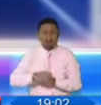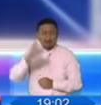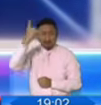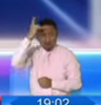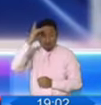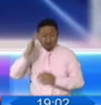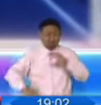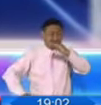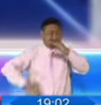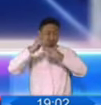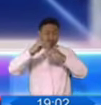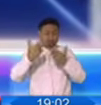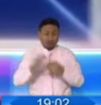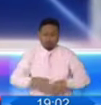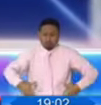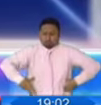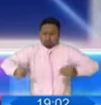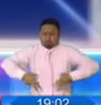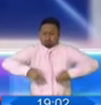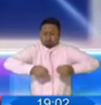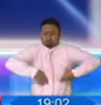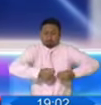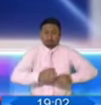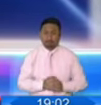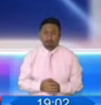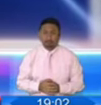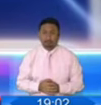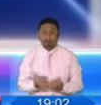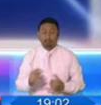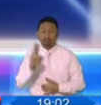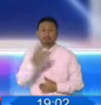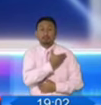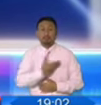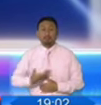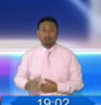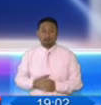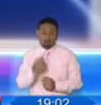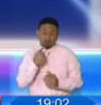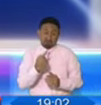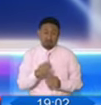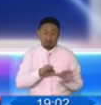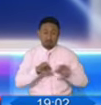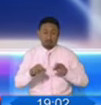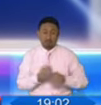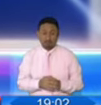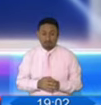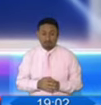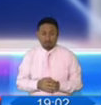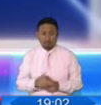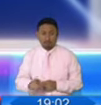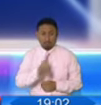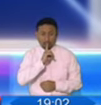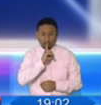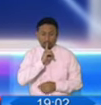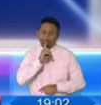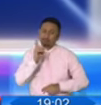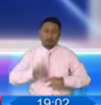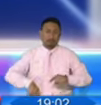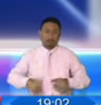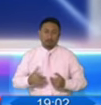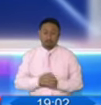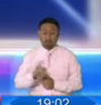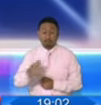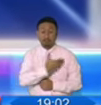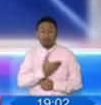al país y derrochando. Frente a estos hechos, el vicepresidente menciona que no se puede quedar callado, aunque el